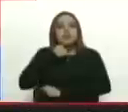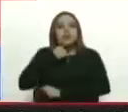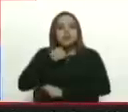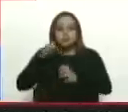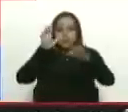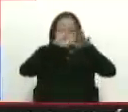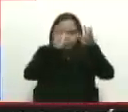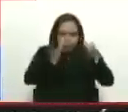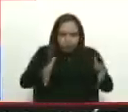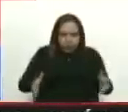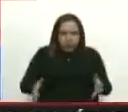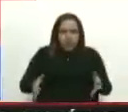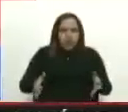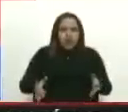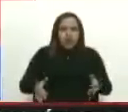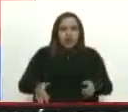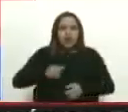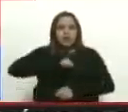la policía de Japón.